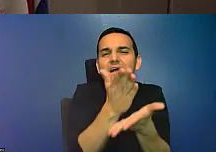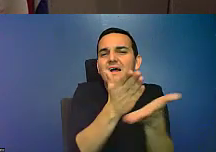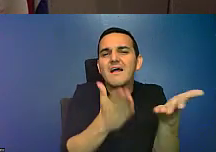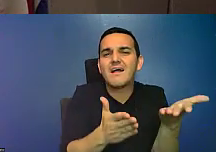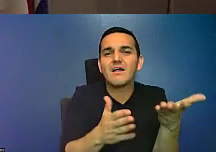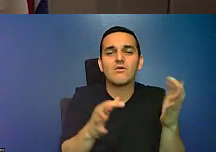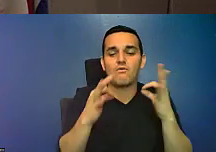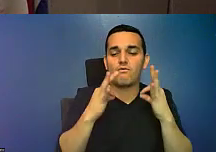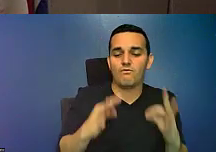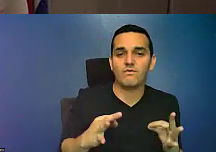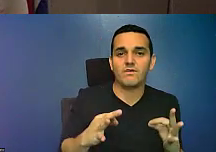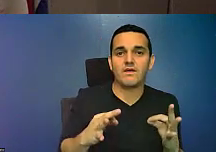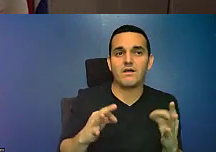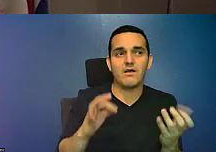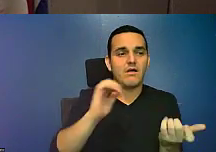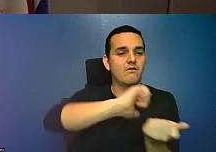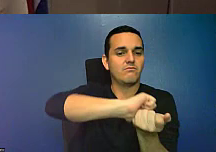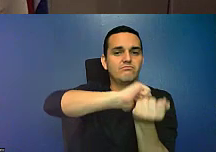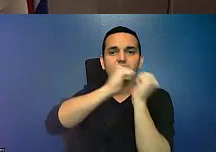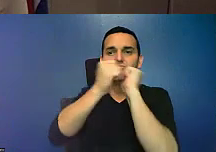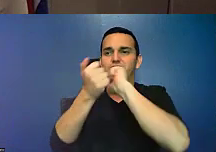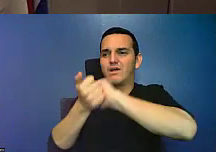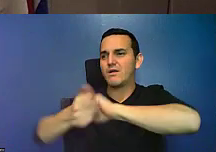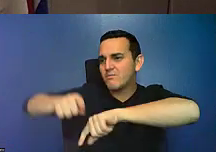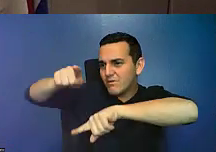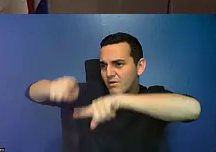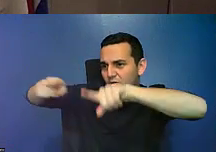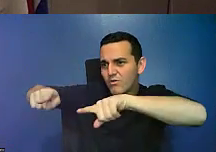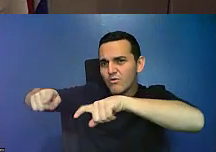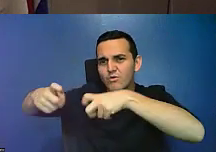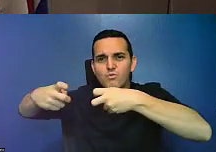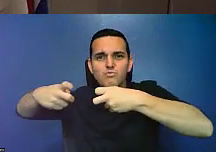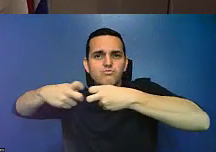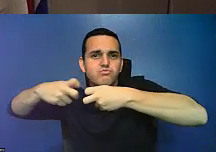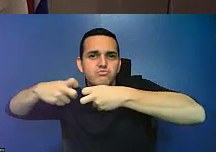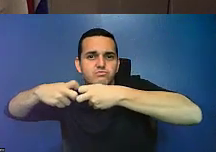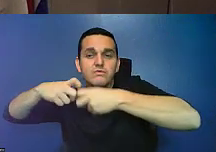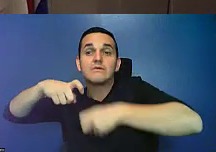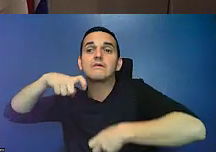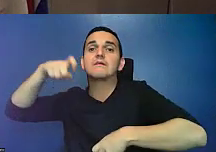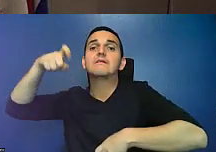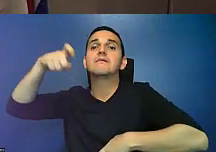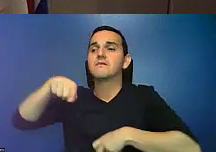variable eléctrica, y esta variable eléctrica debemos adaptarla